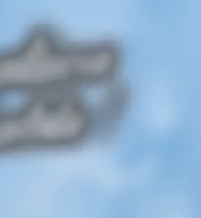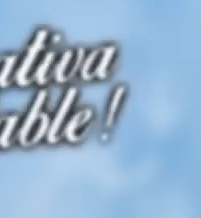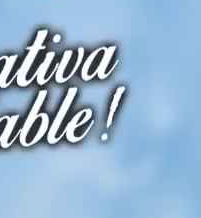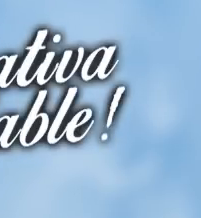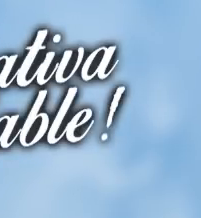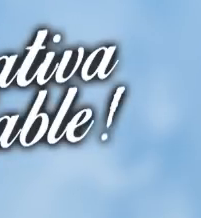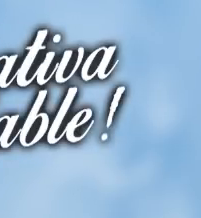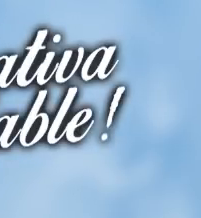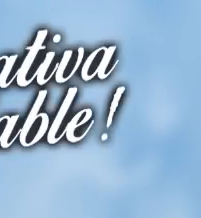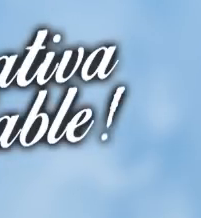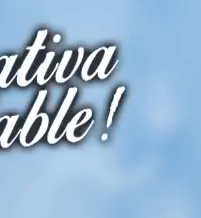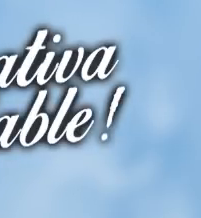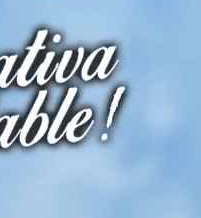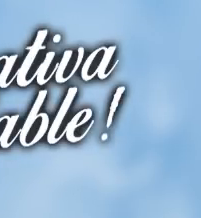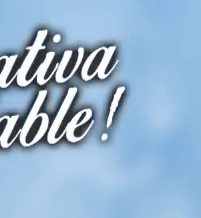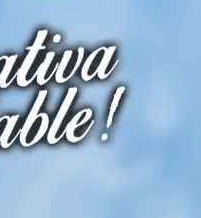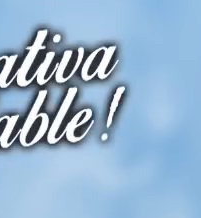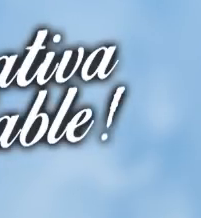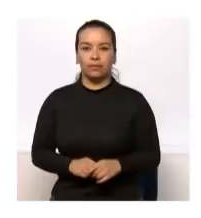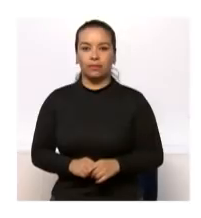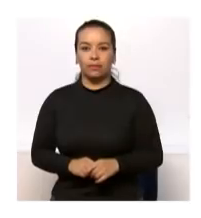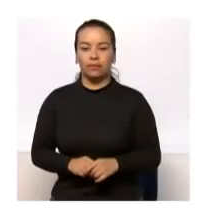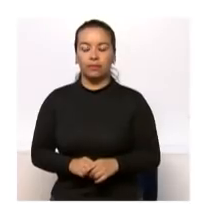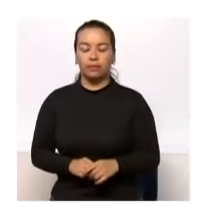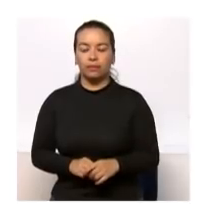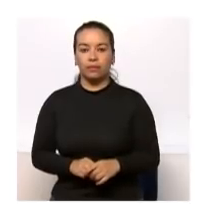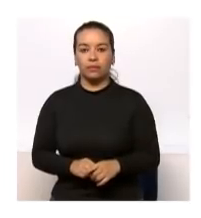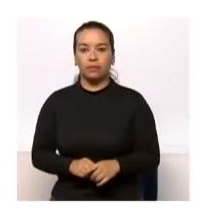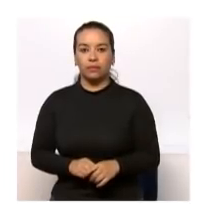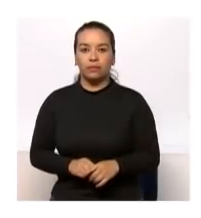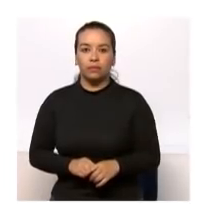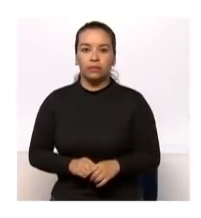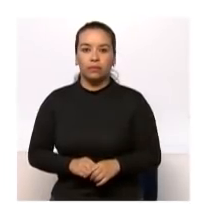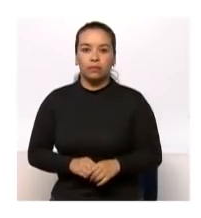la alternativa más saludable.